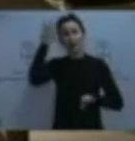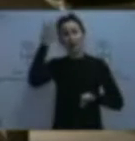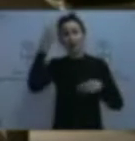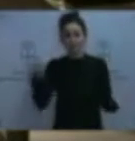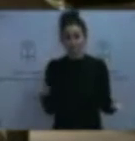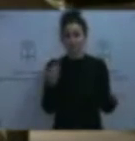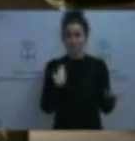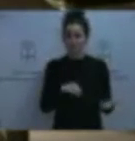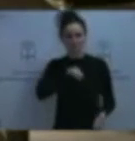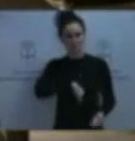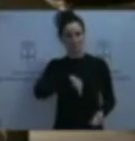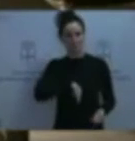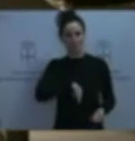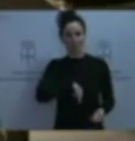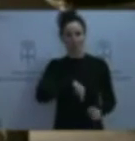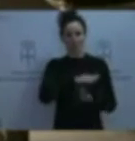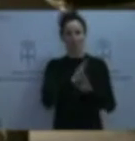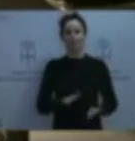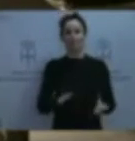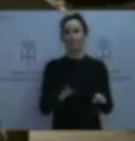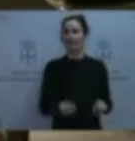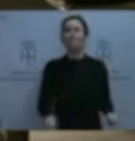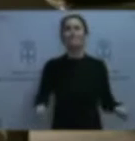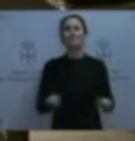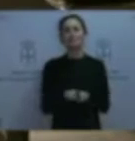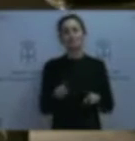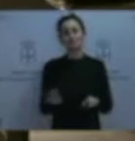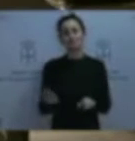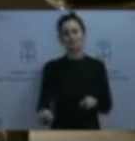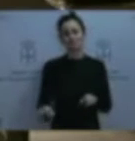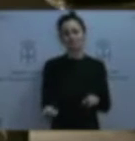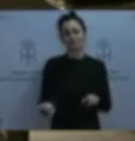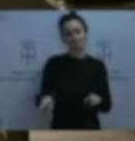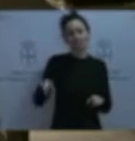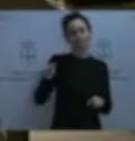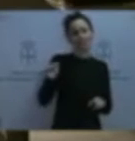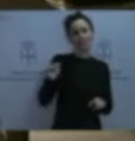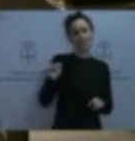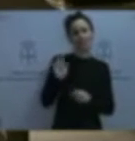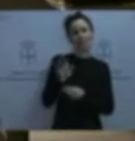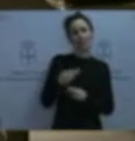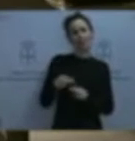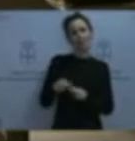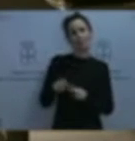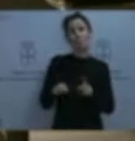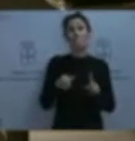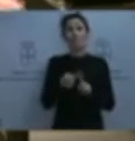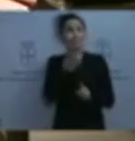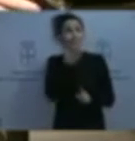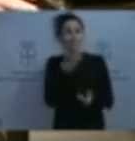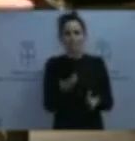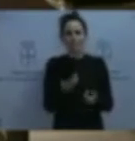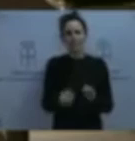ese plano moral, se equiparaba quien metía la mano en el cajón siendo representante político y aquel que, por ejemplo, hacía